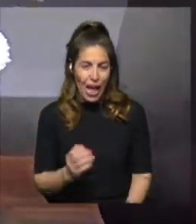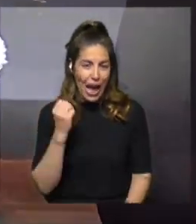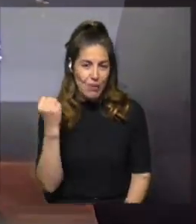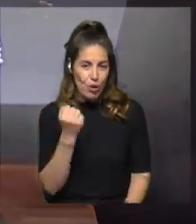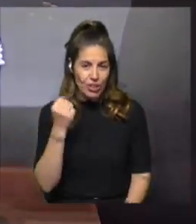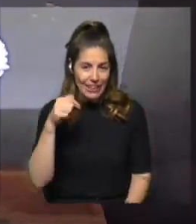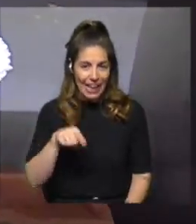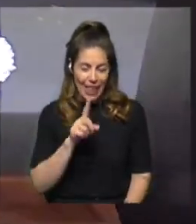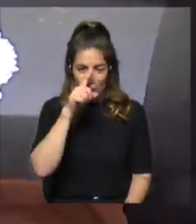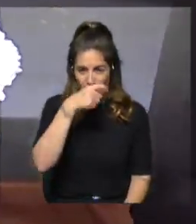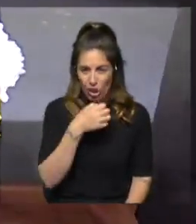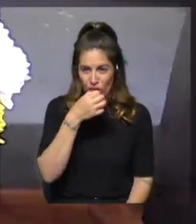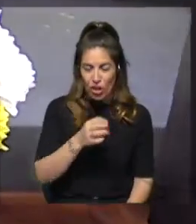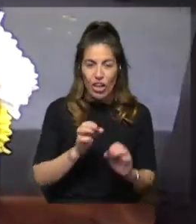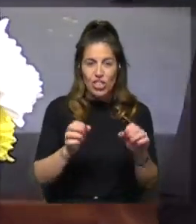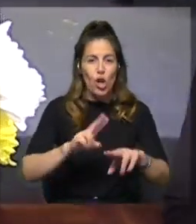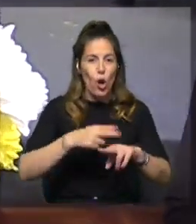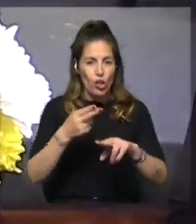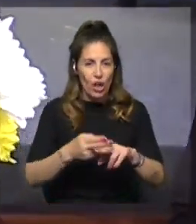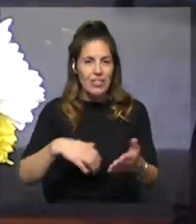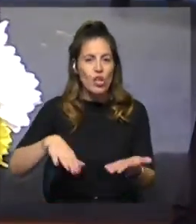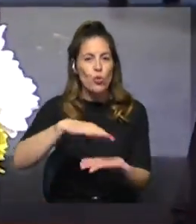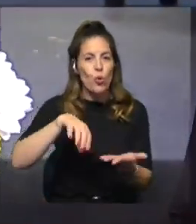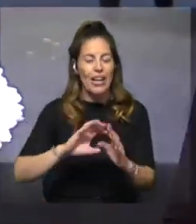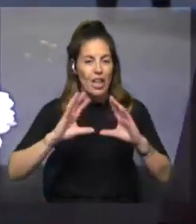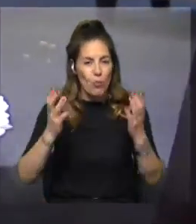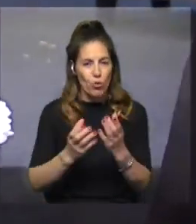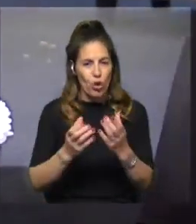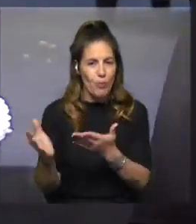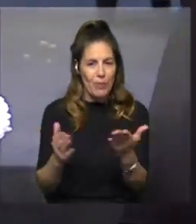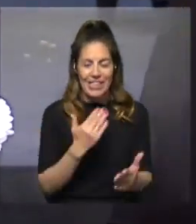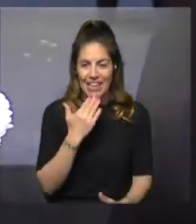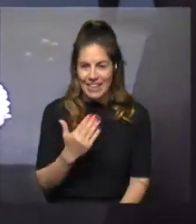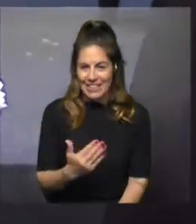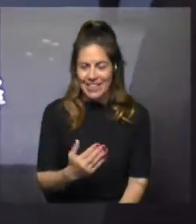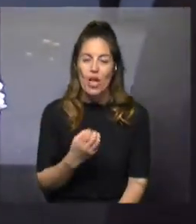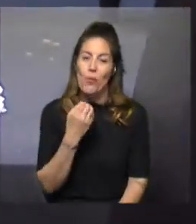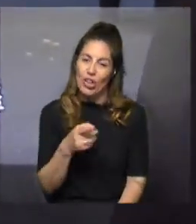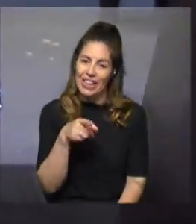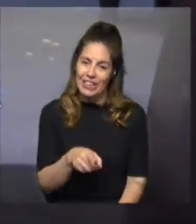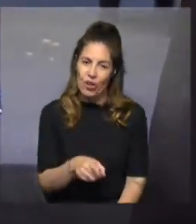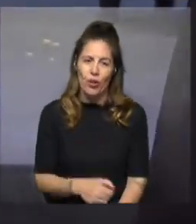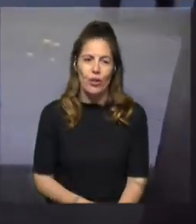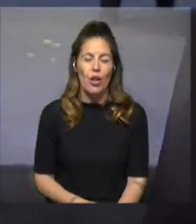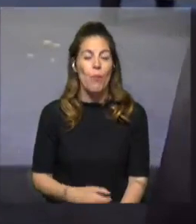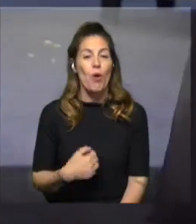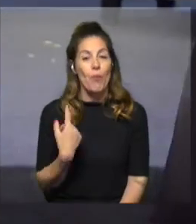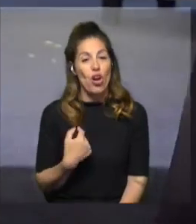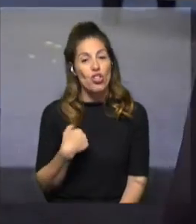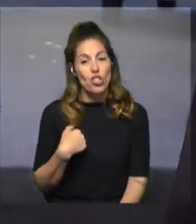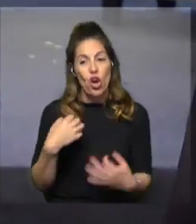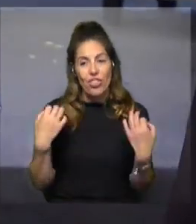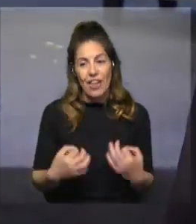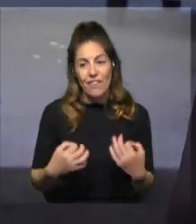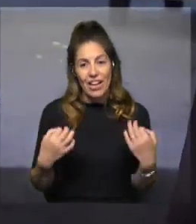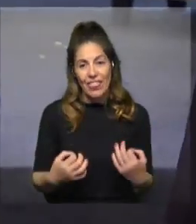había llegado nuevamente a su lugar en el mundo. ¿Por qué, Luis? Bienvenida y gracias. Bueno, porque yo realmente he